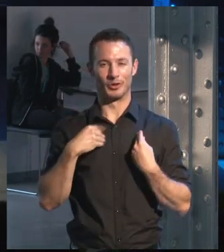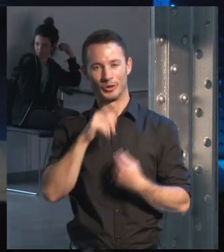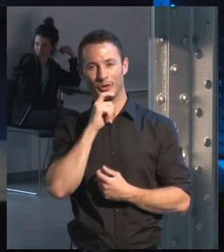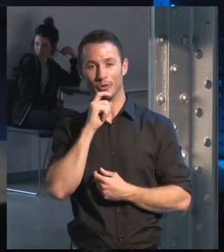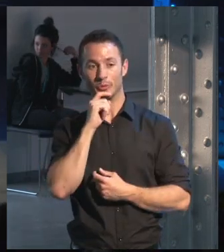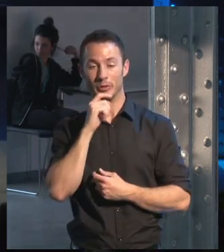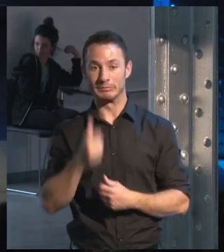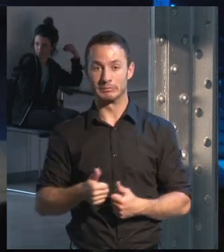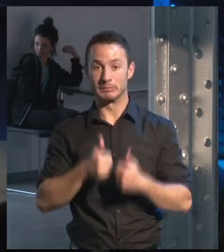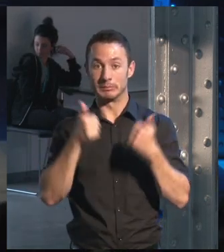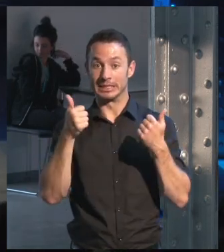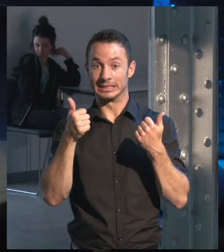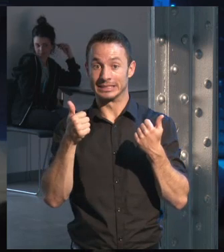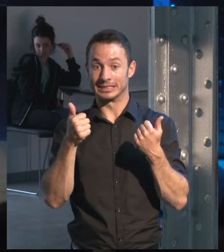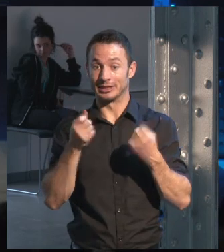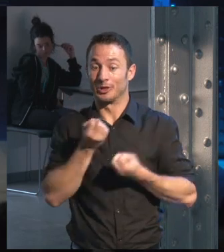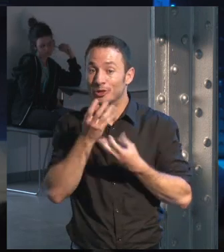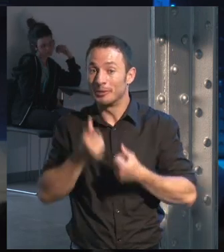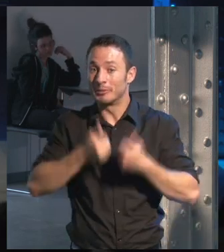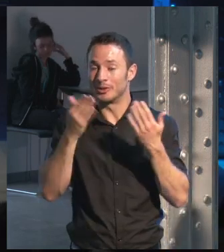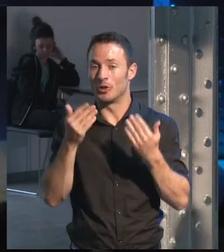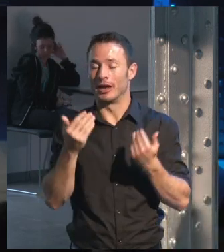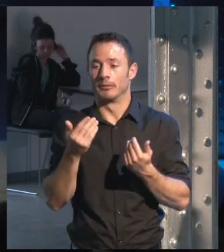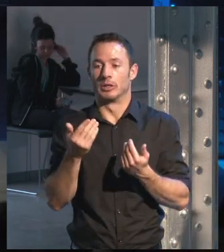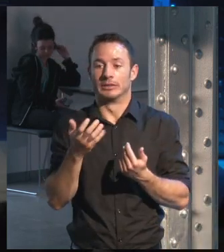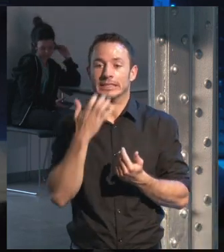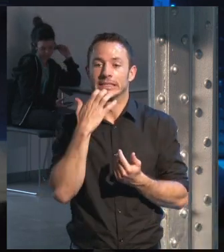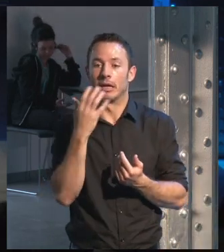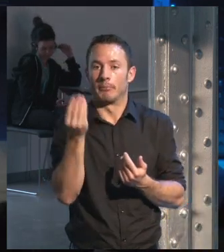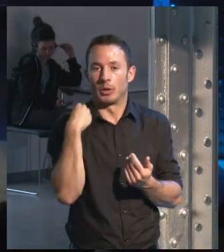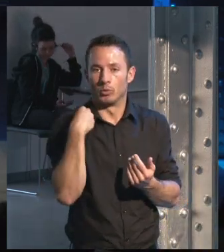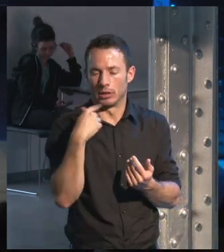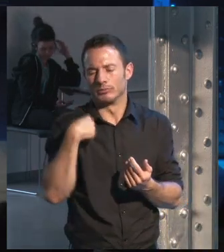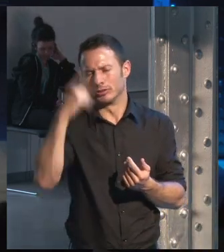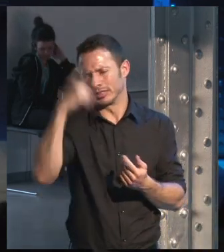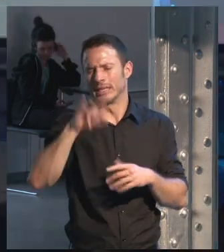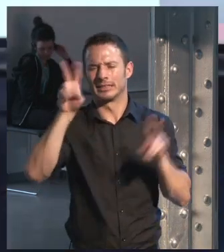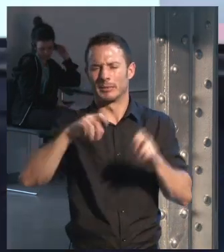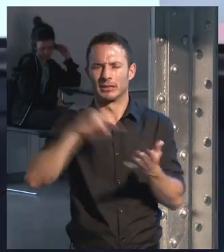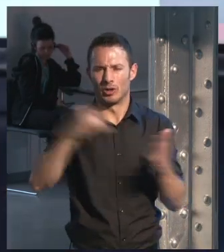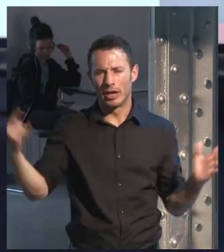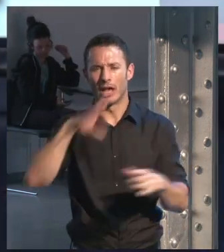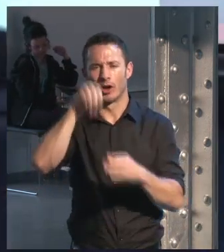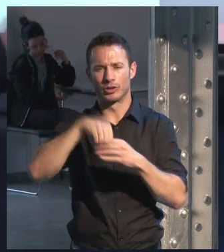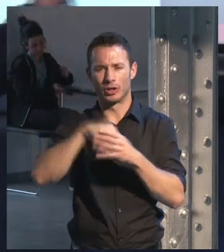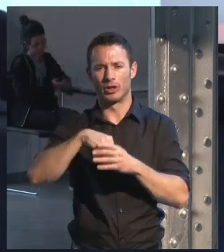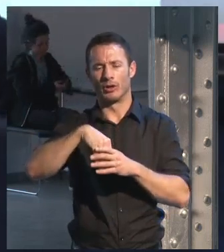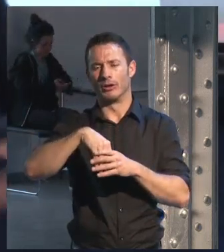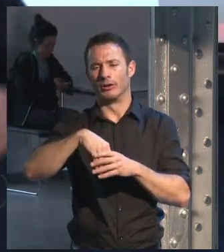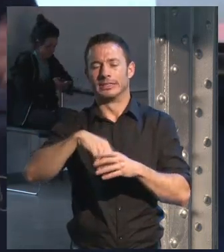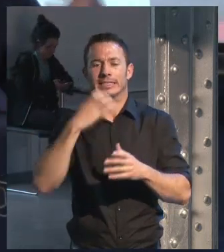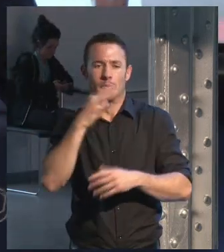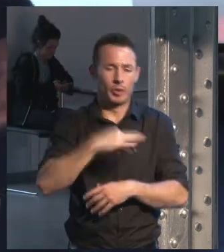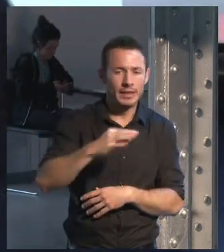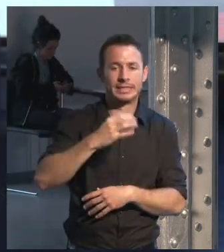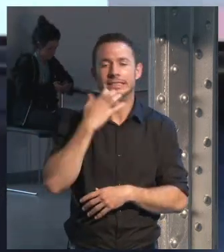No hay mucho más que contar. Yo me encantaría cualquier pregunta. Sé que hay muchas con respecto a tecnología, contenidos, si esto es viable, no es